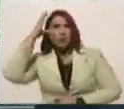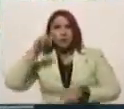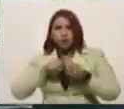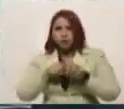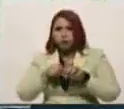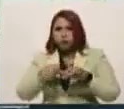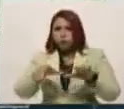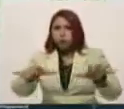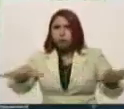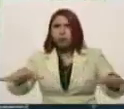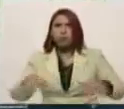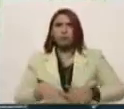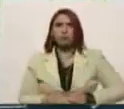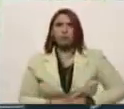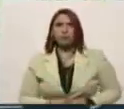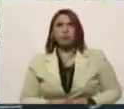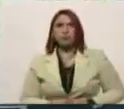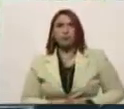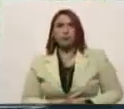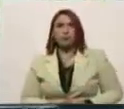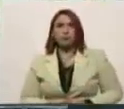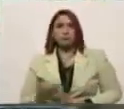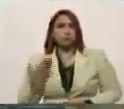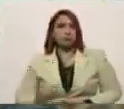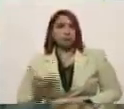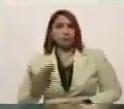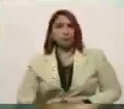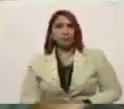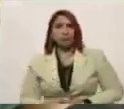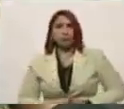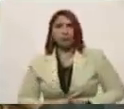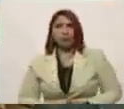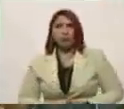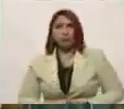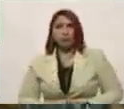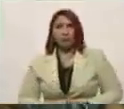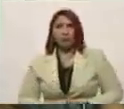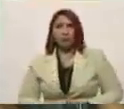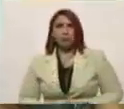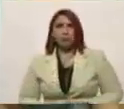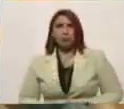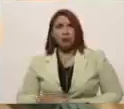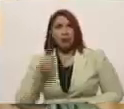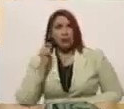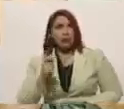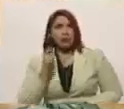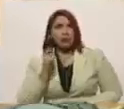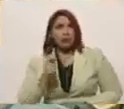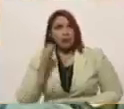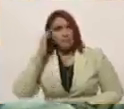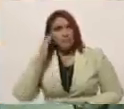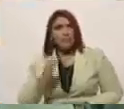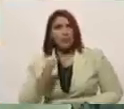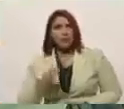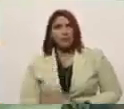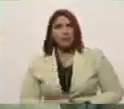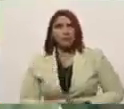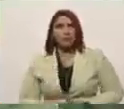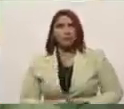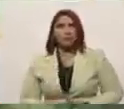despliegue. Es fundamental en las tareas militares.